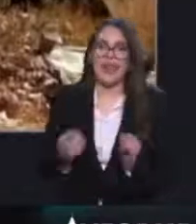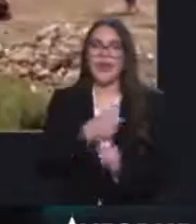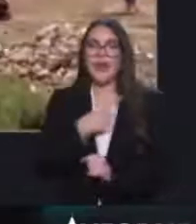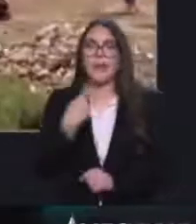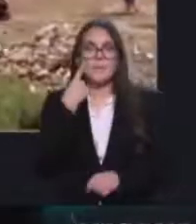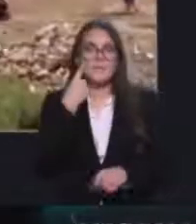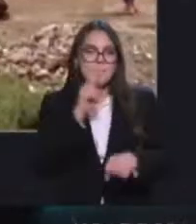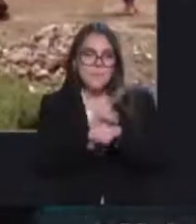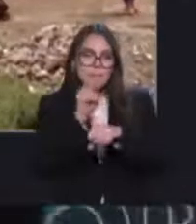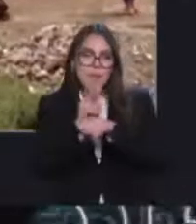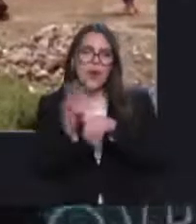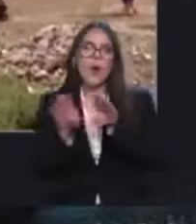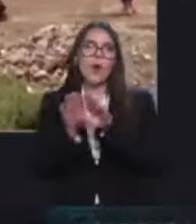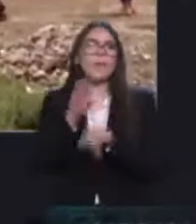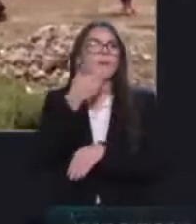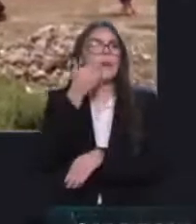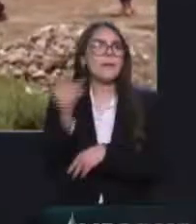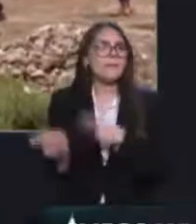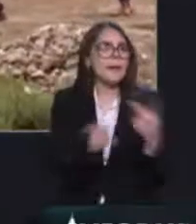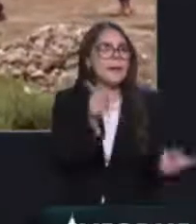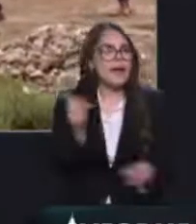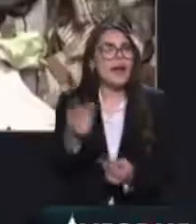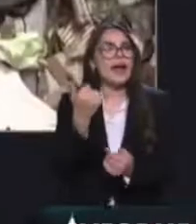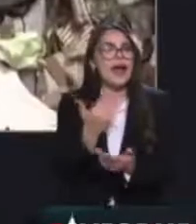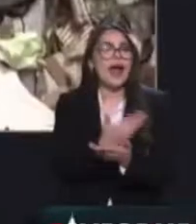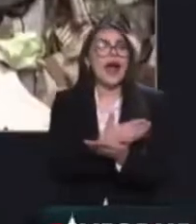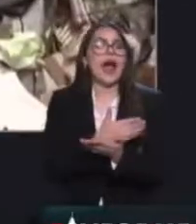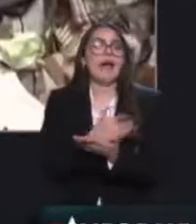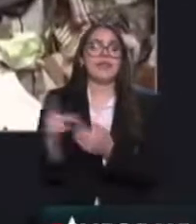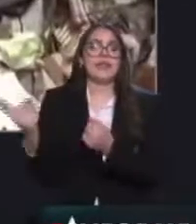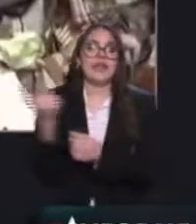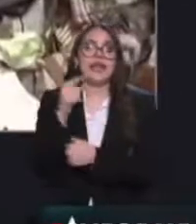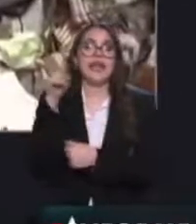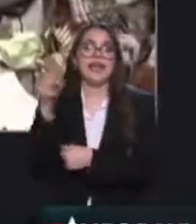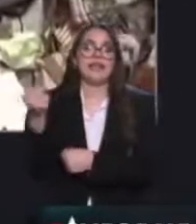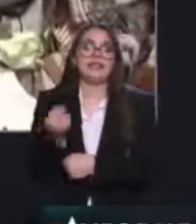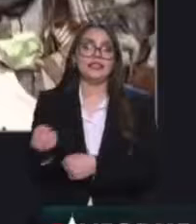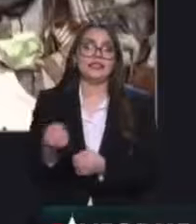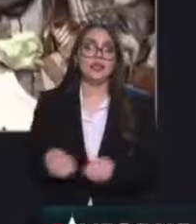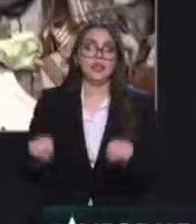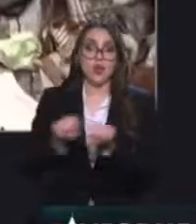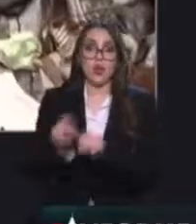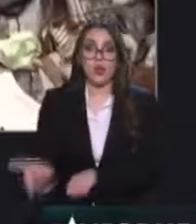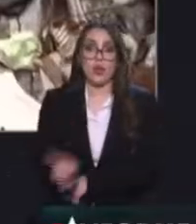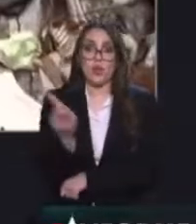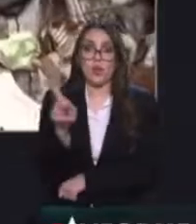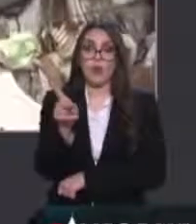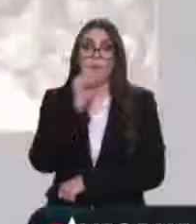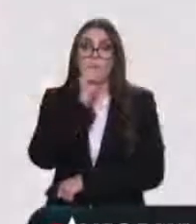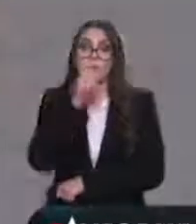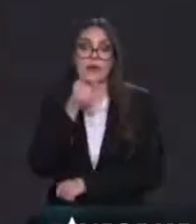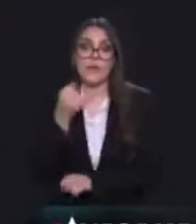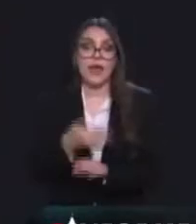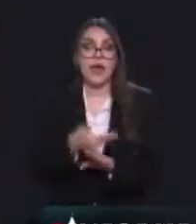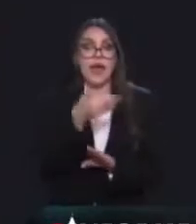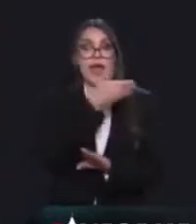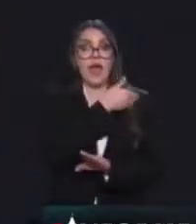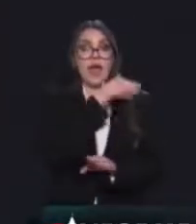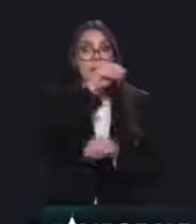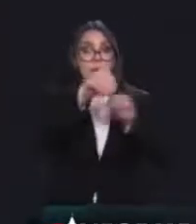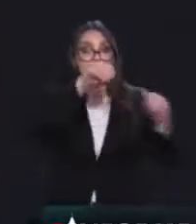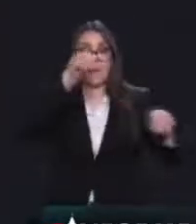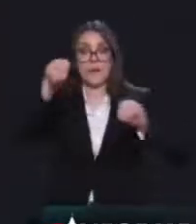ese tipo de cuestiones. Y además que pues el Seguro Popular, por ejemplo, no tenía la misma cobertura que el IMSS o que el ISSSTE. O sea, hay